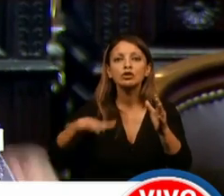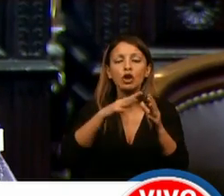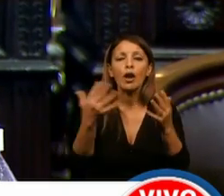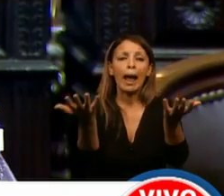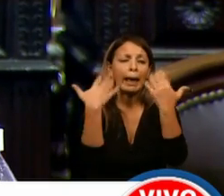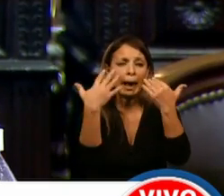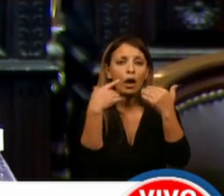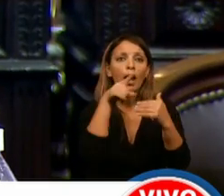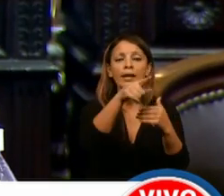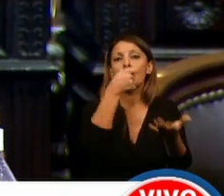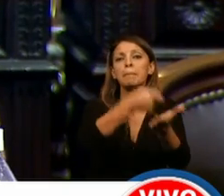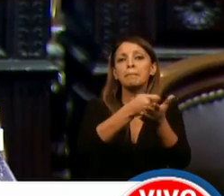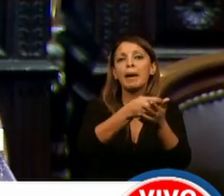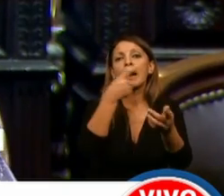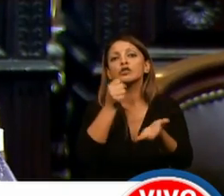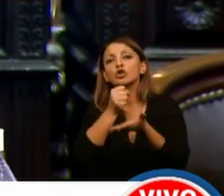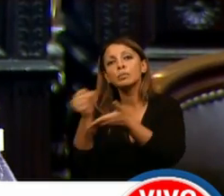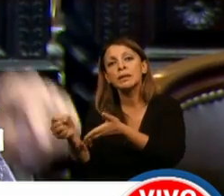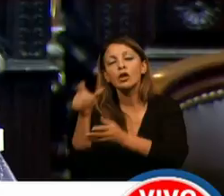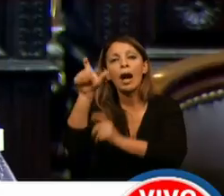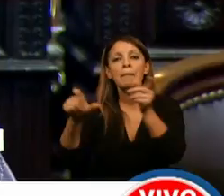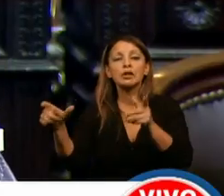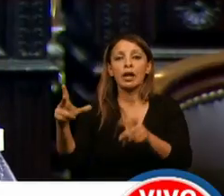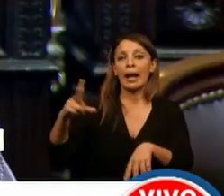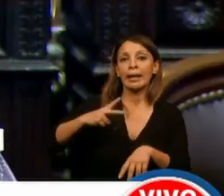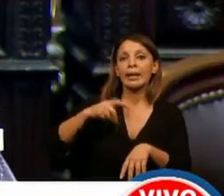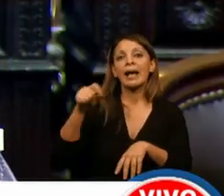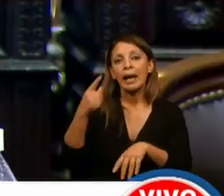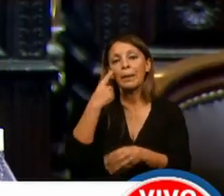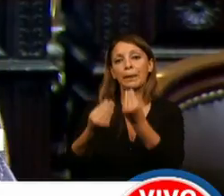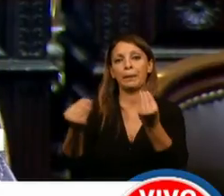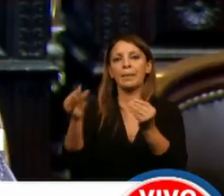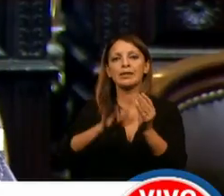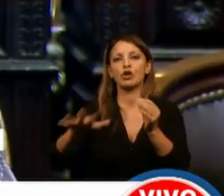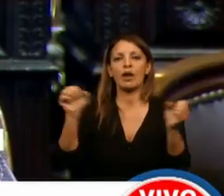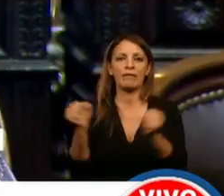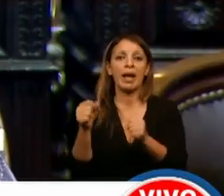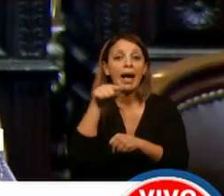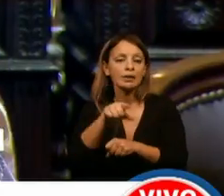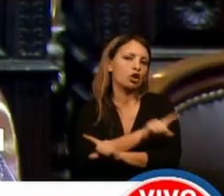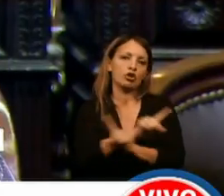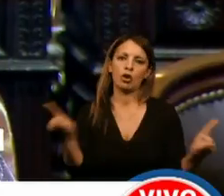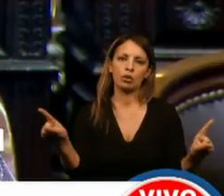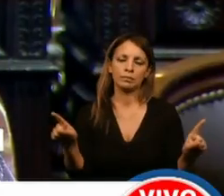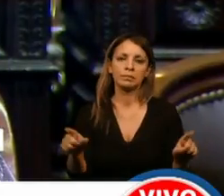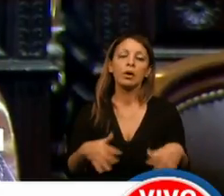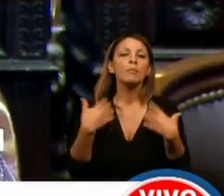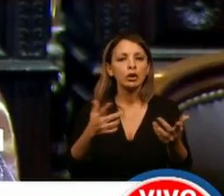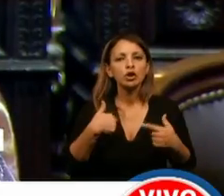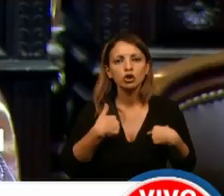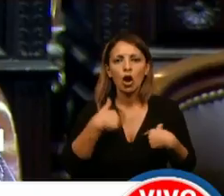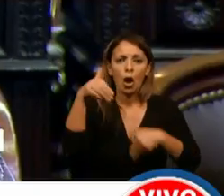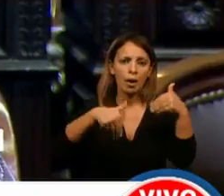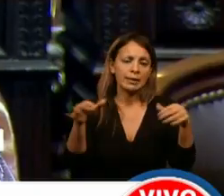terminar pagando el subsidio a los ricos de las zonas frías esto no puede ser señor presidente por eso me voy a abstener